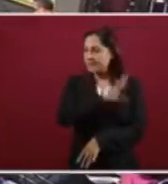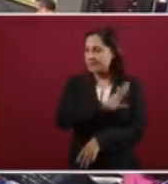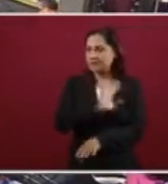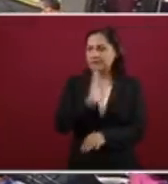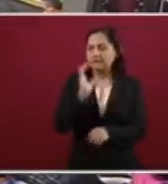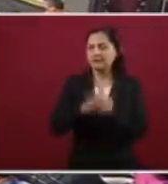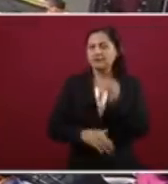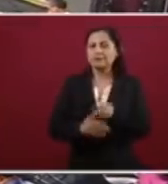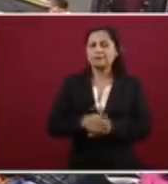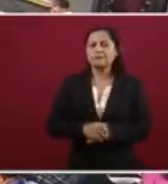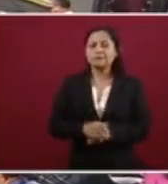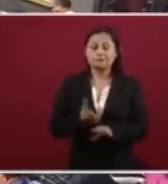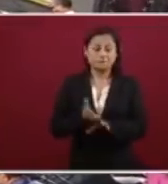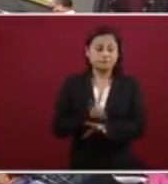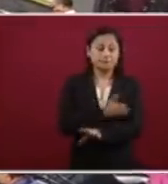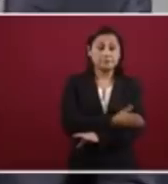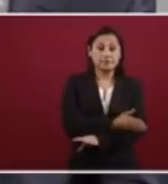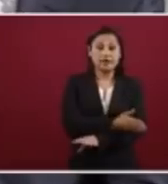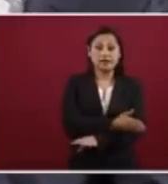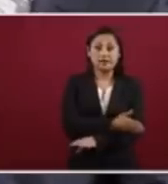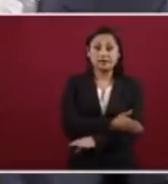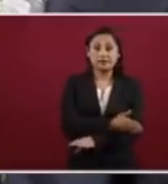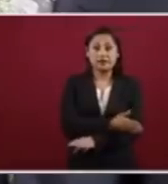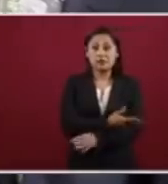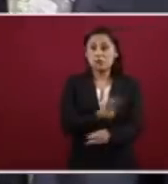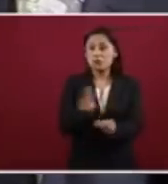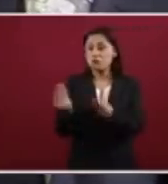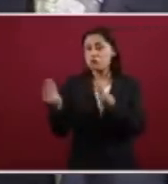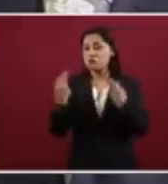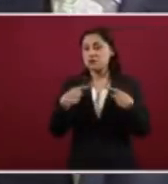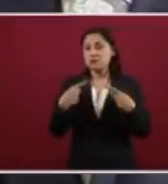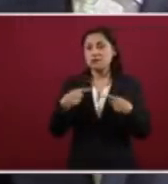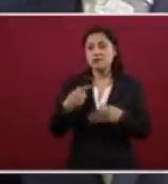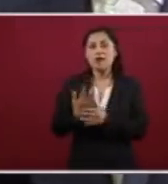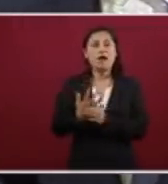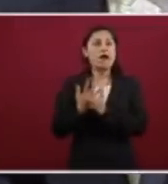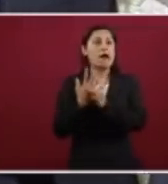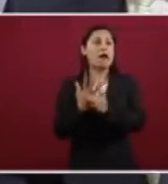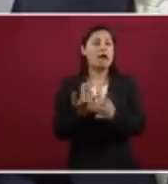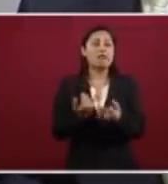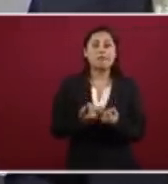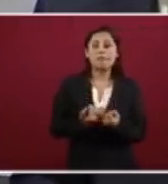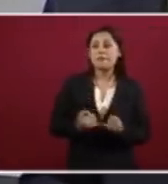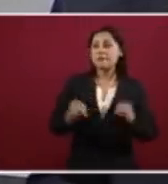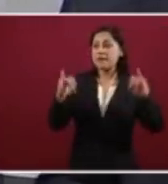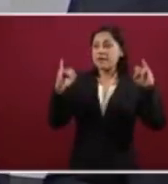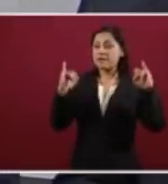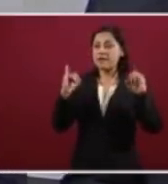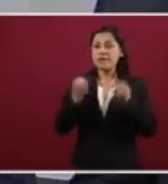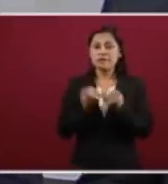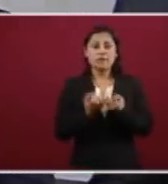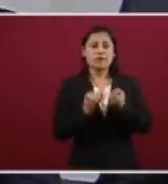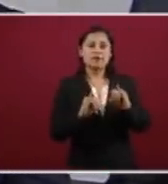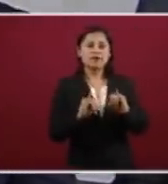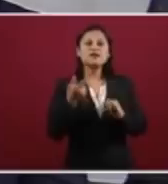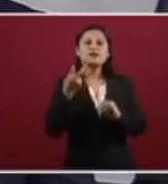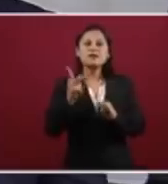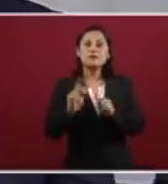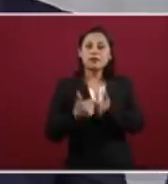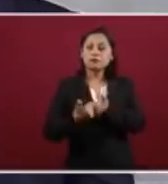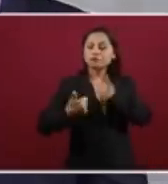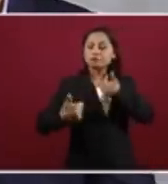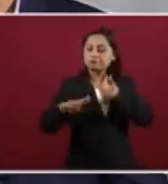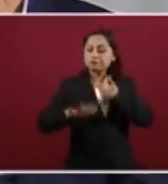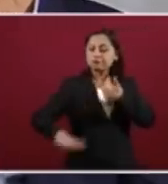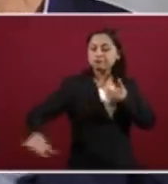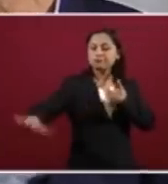se usaba mucho lo de independiente y eran independientes del pueblo, no de la mafia del